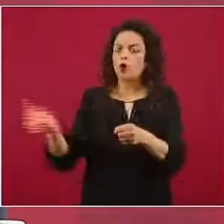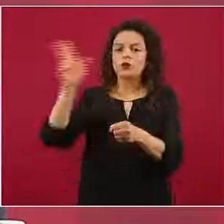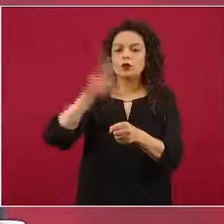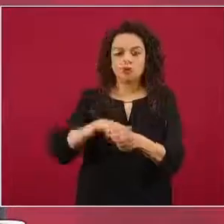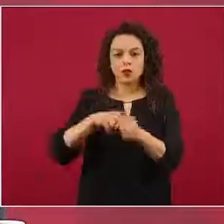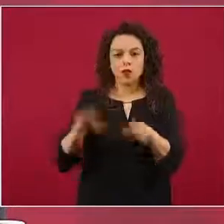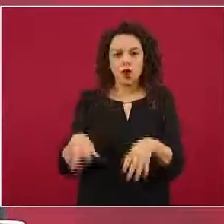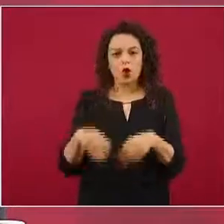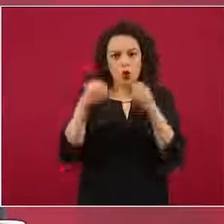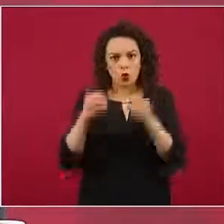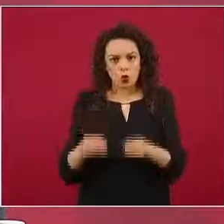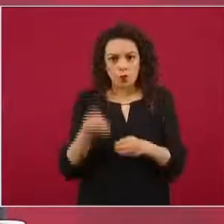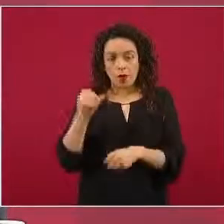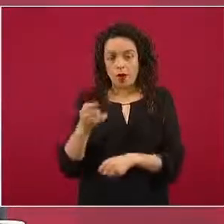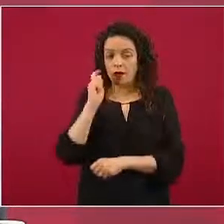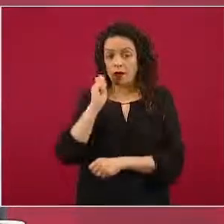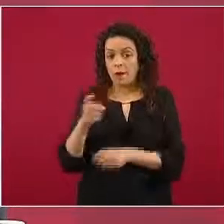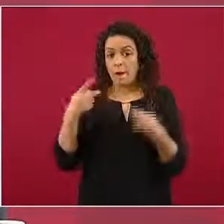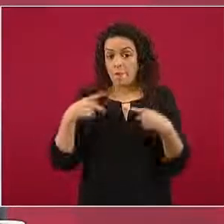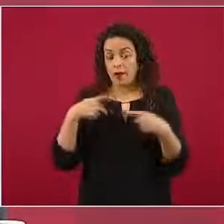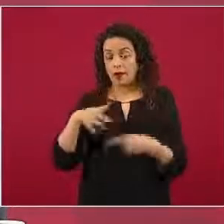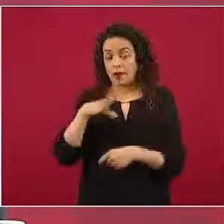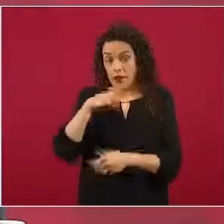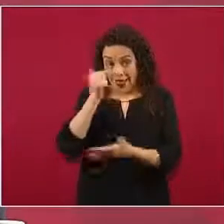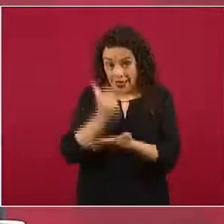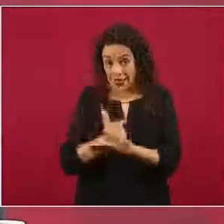de personas graves que están en estos hospitales,